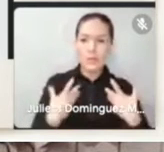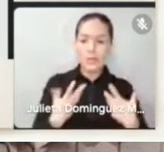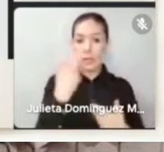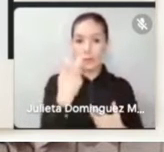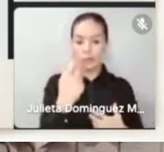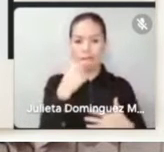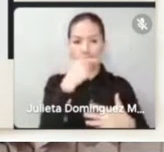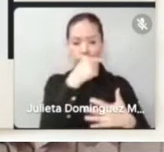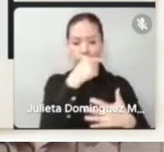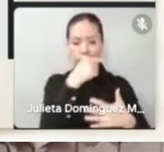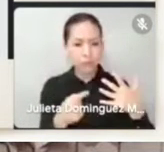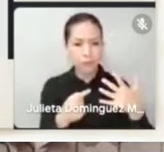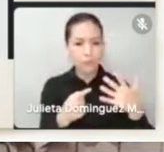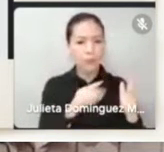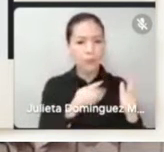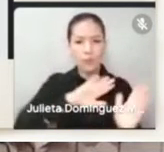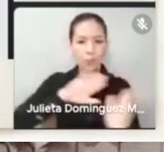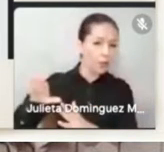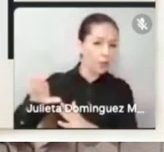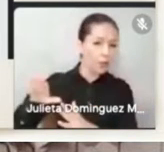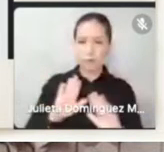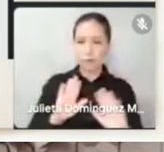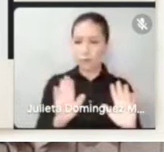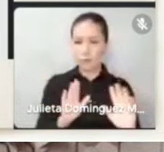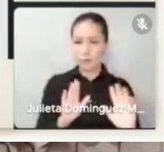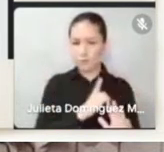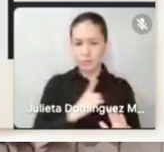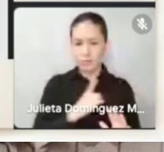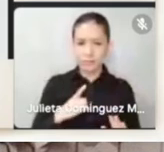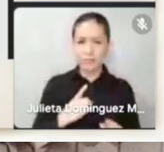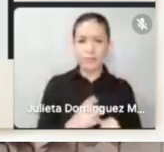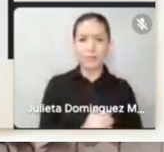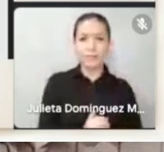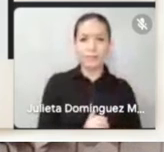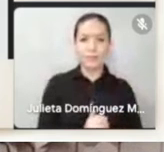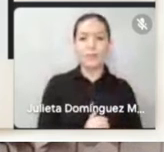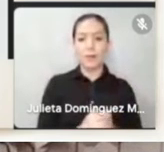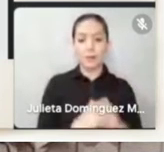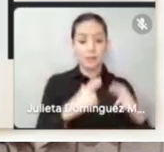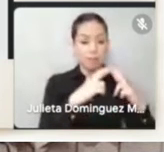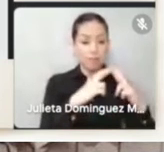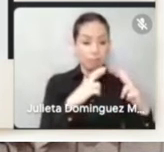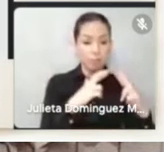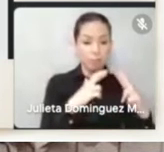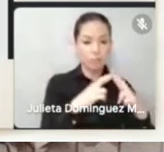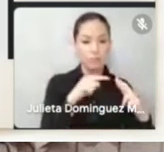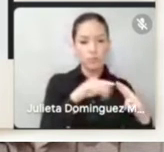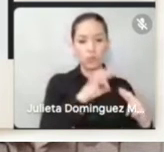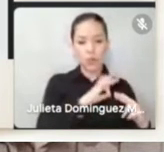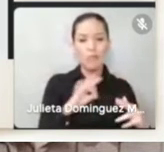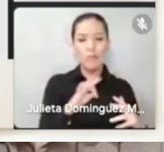en forma aislada, literal y estricta, como expresiones con un contenido religioso que puedan influir en la neutralidad de los